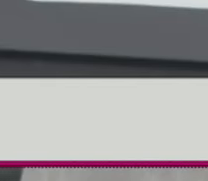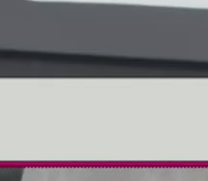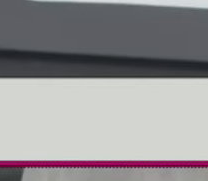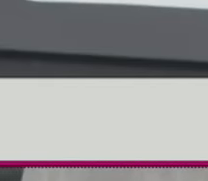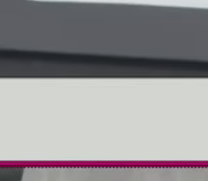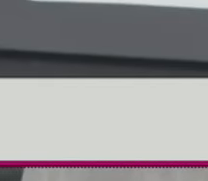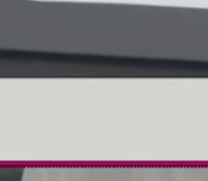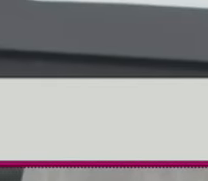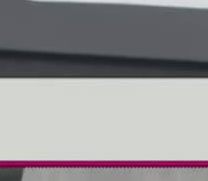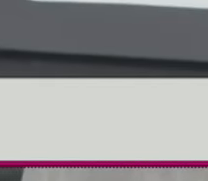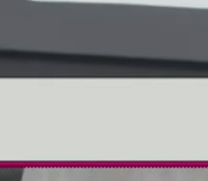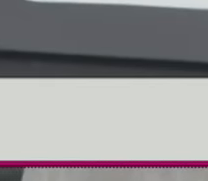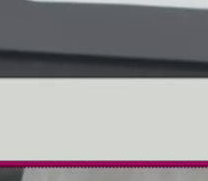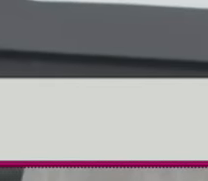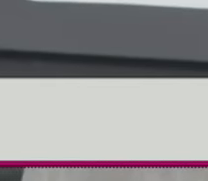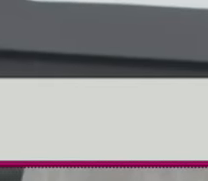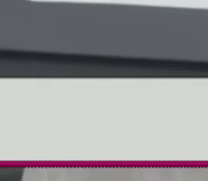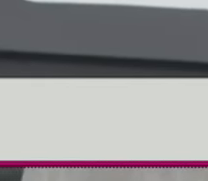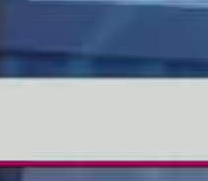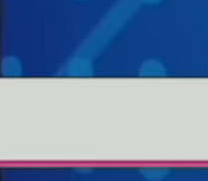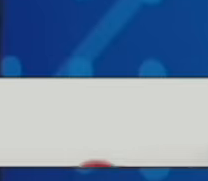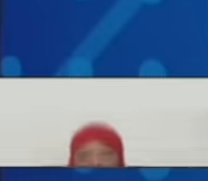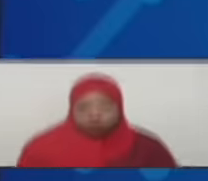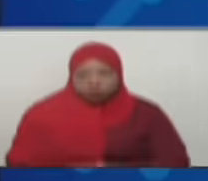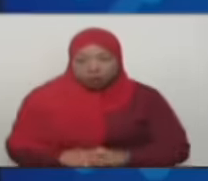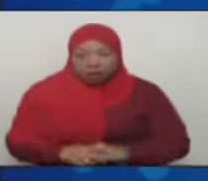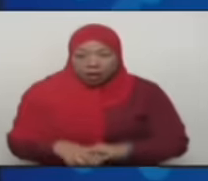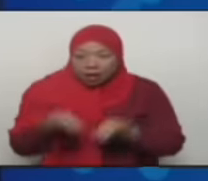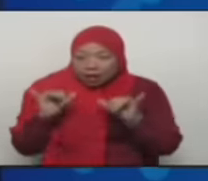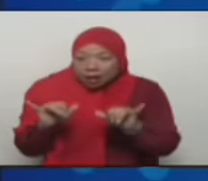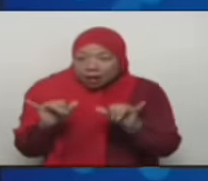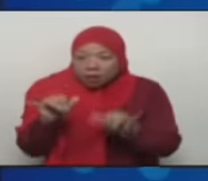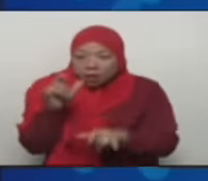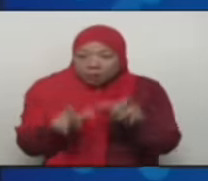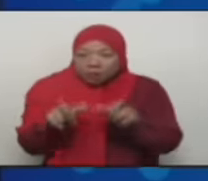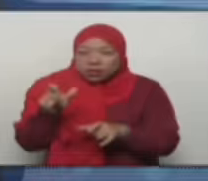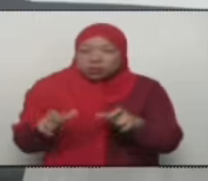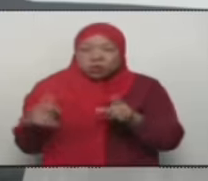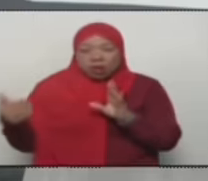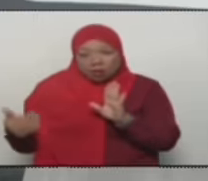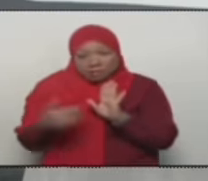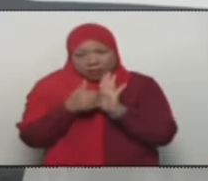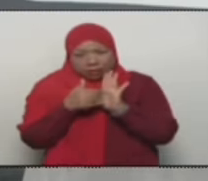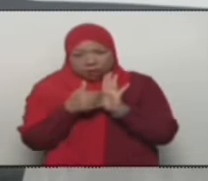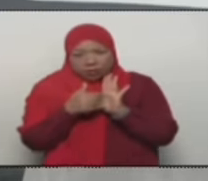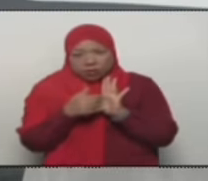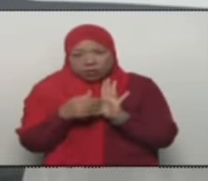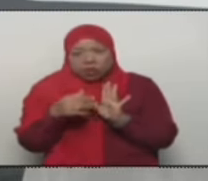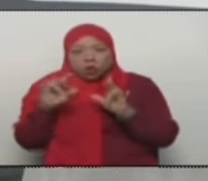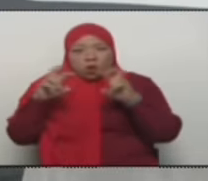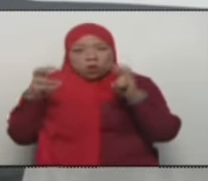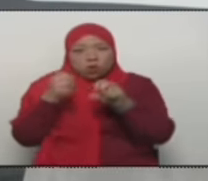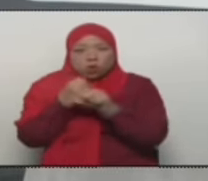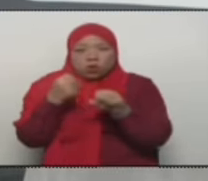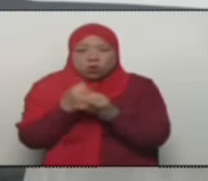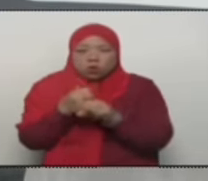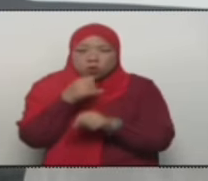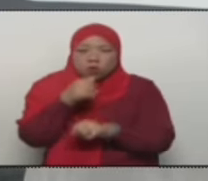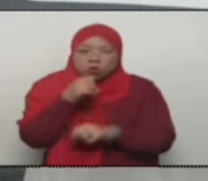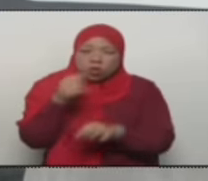los terroristas. Lo mataron los propios delincuentes. Claro, pero entonces el titular dice lo contrario si no lo lee. O sea,